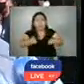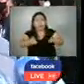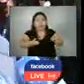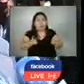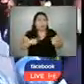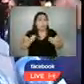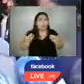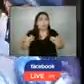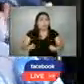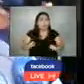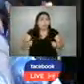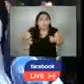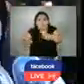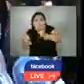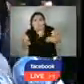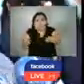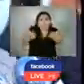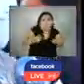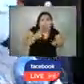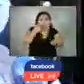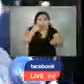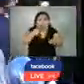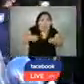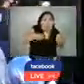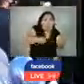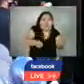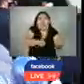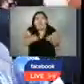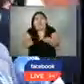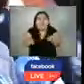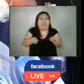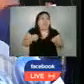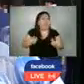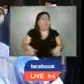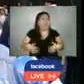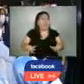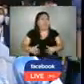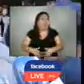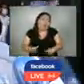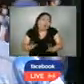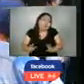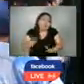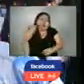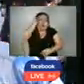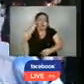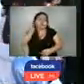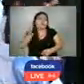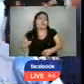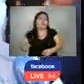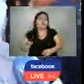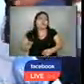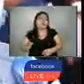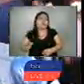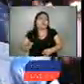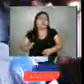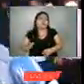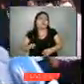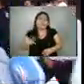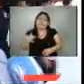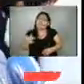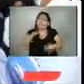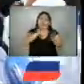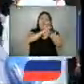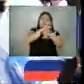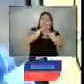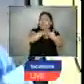ya no aguantaban por esquivar uno, usted se metía al otro, ¿verdad? Entonces yo creo que es un proyecto